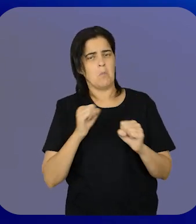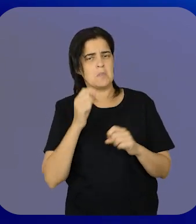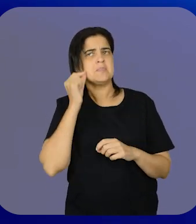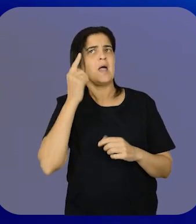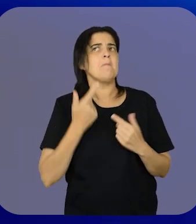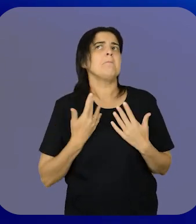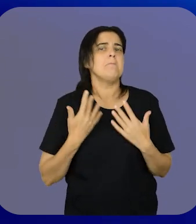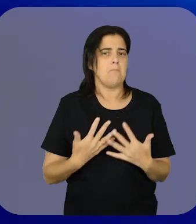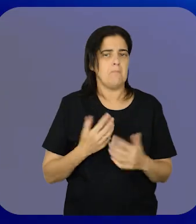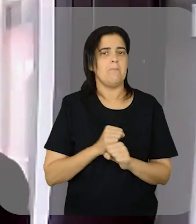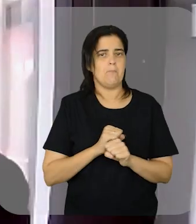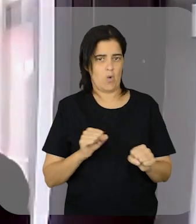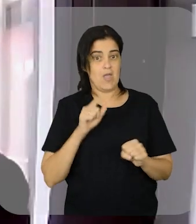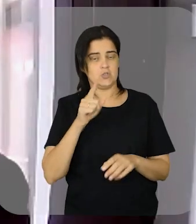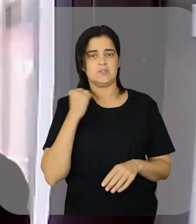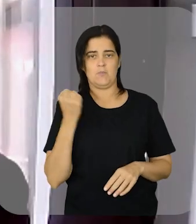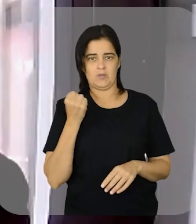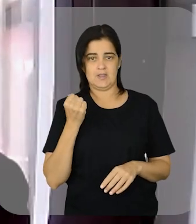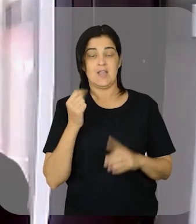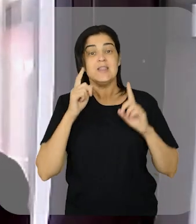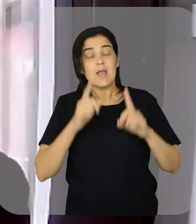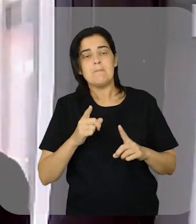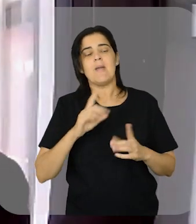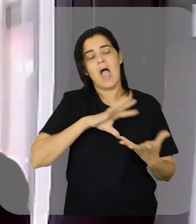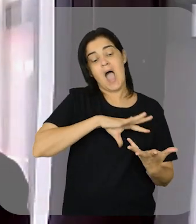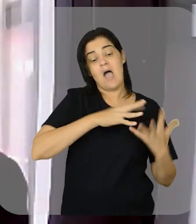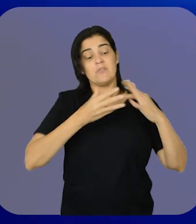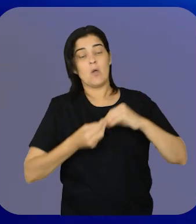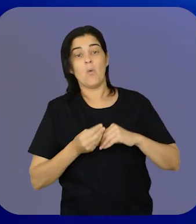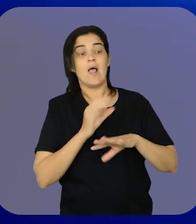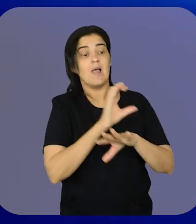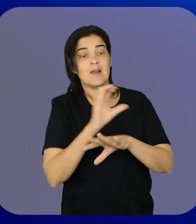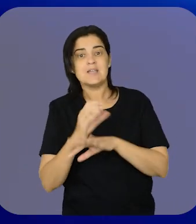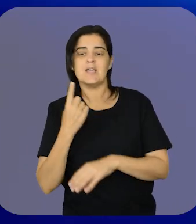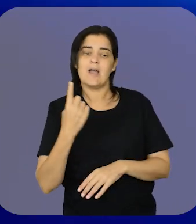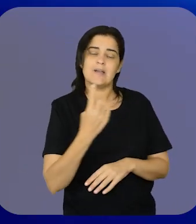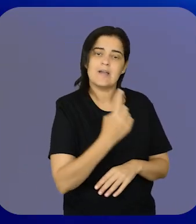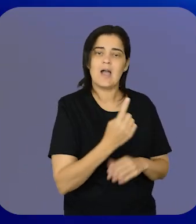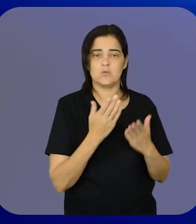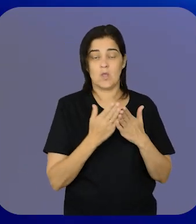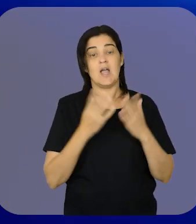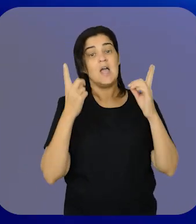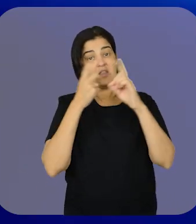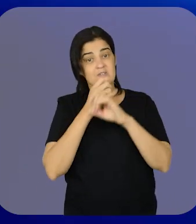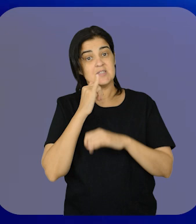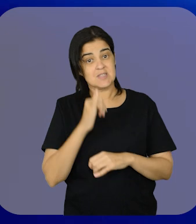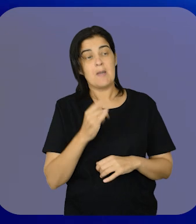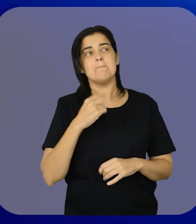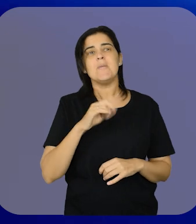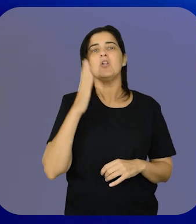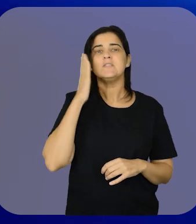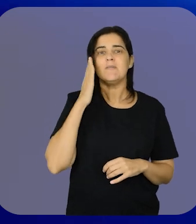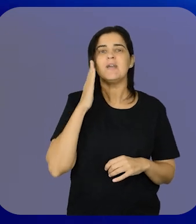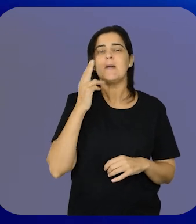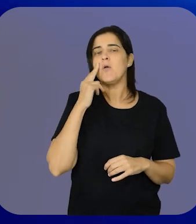bien importante. Sí. Y qué importante es adecuar nuestras aulas a cada estudiante. Es muy difícil, pero lo más importante es tener en cuenta